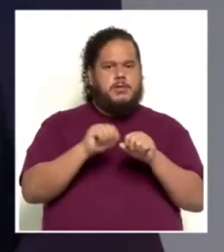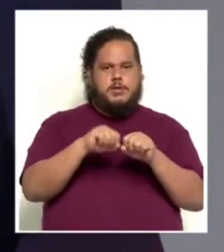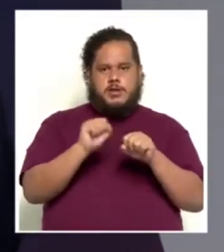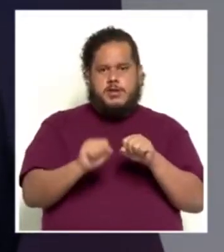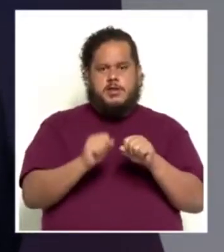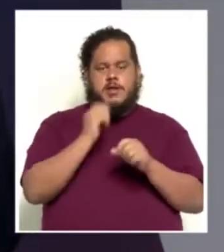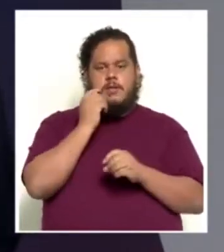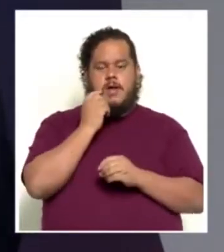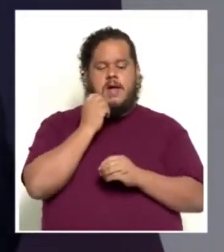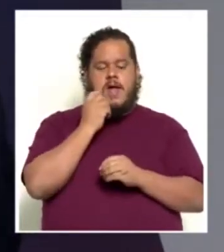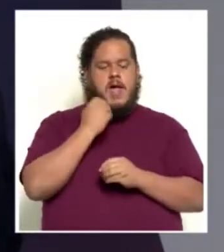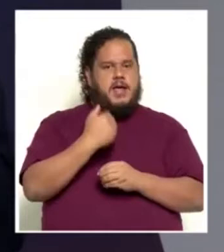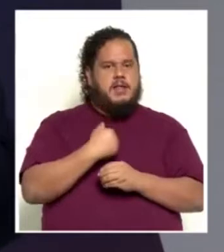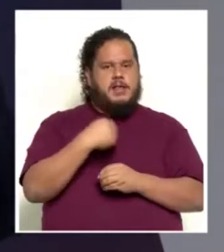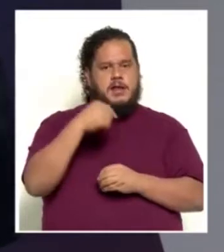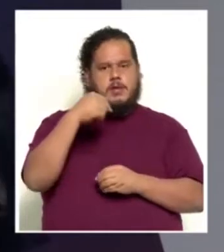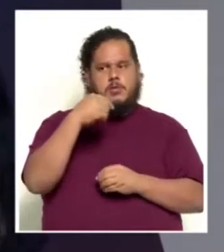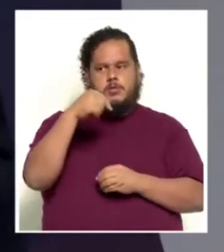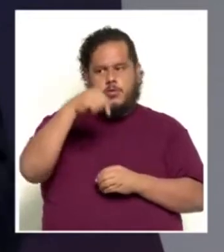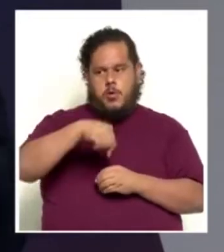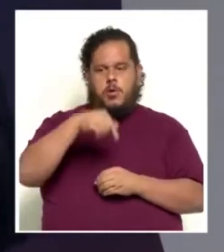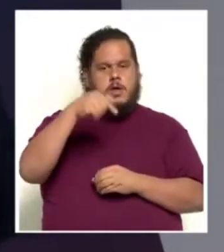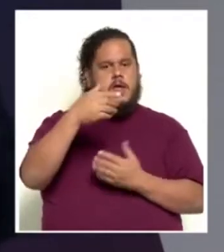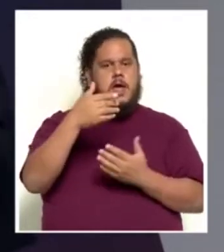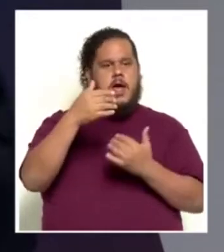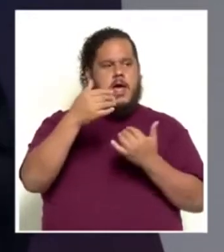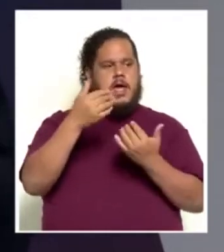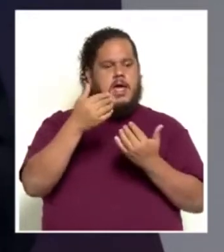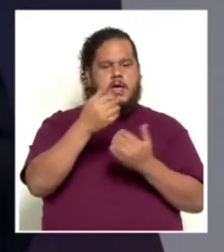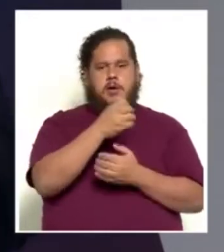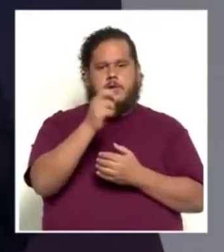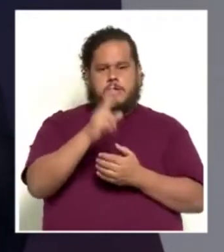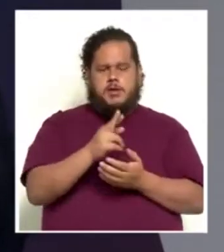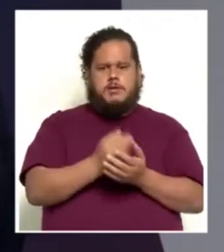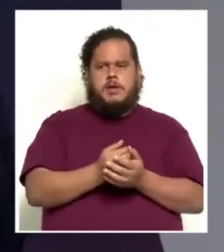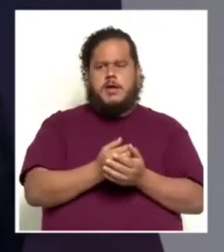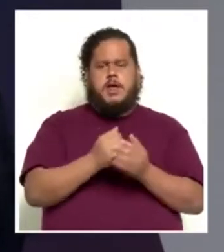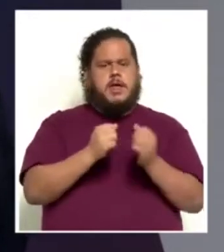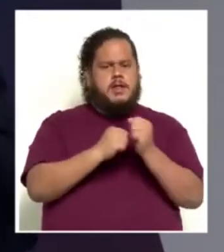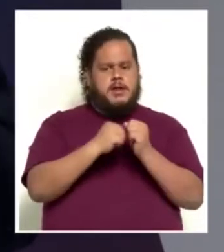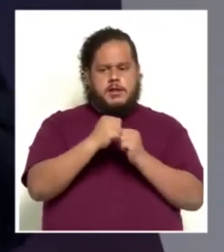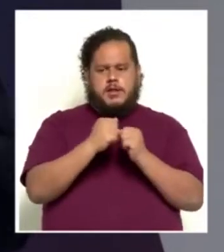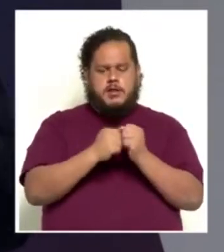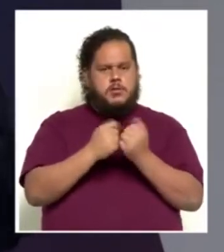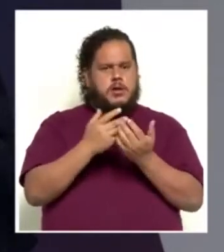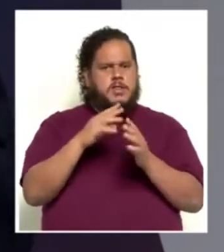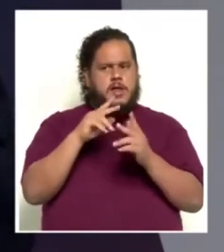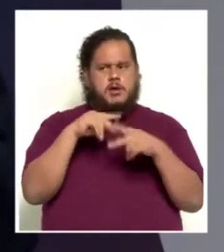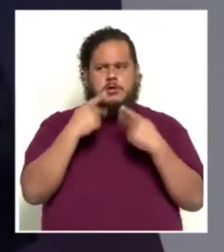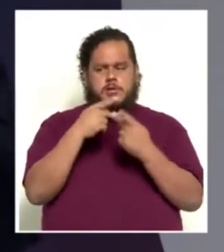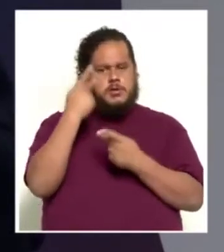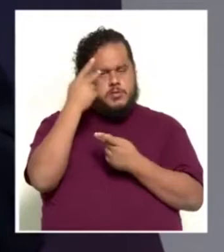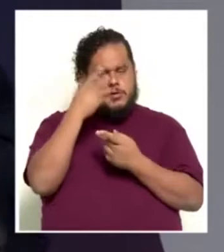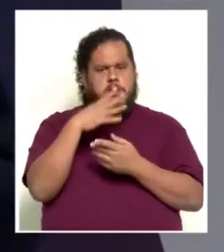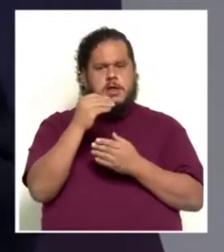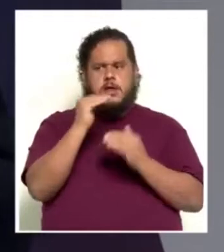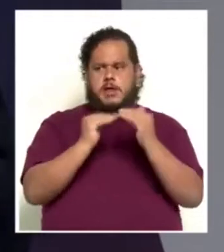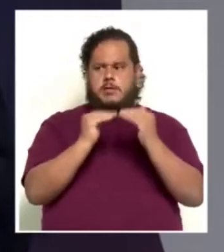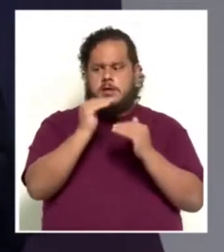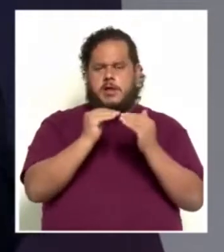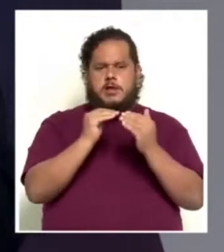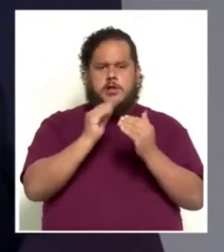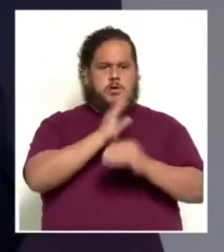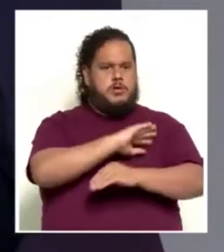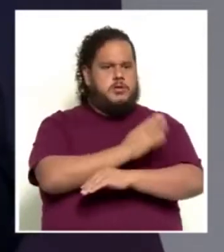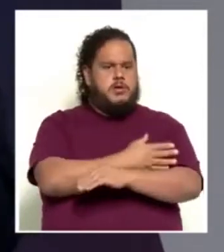sistema que tenemos hoy en Costa Rica, como está la arquitectura de partidos políticos y el balance entre los